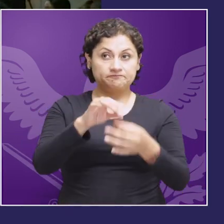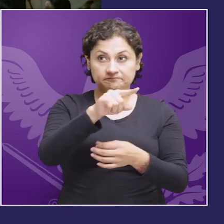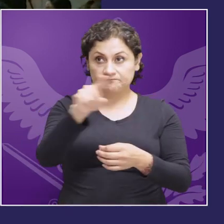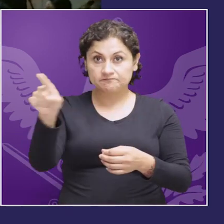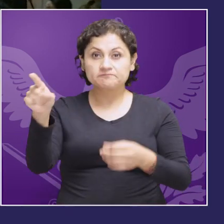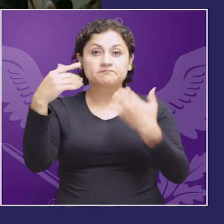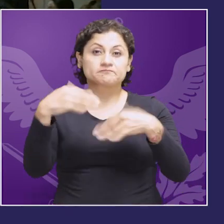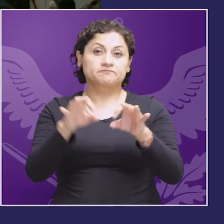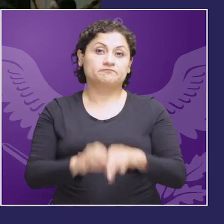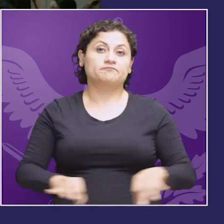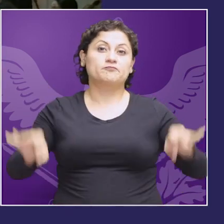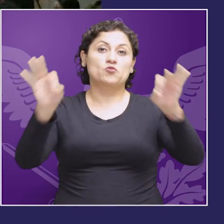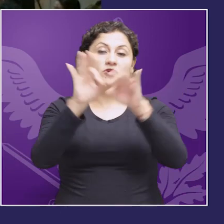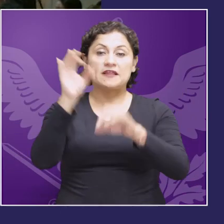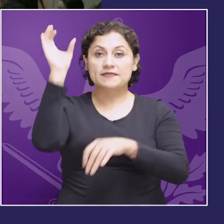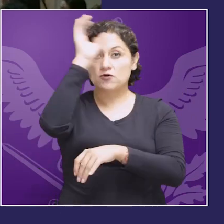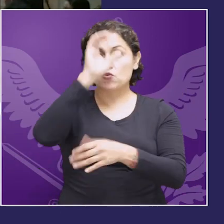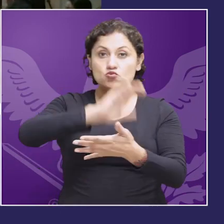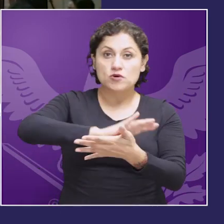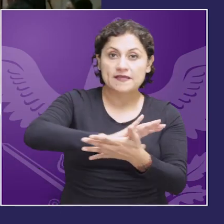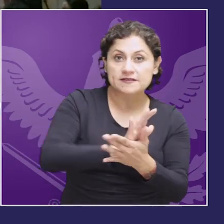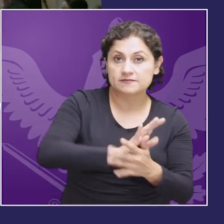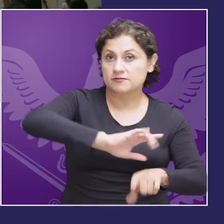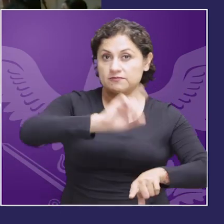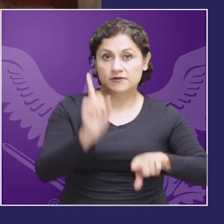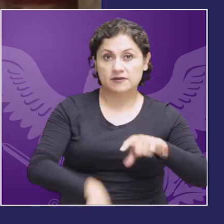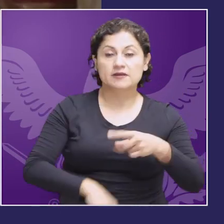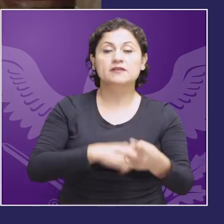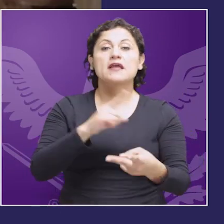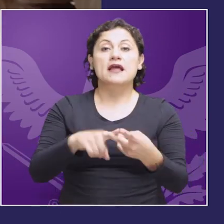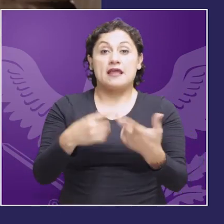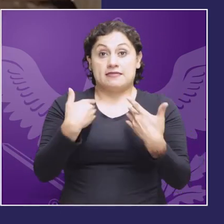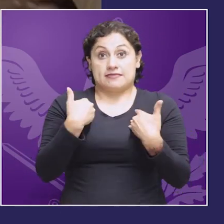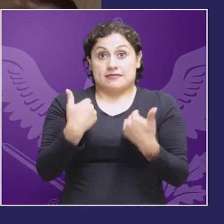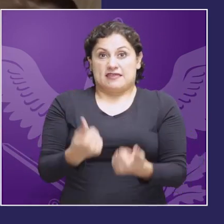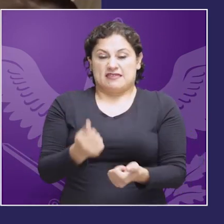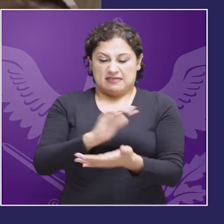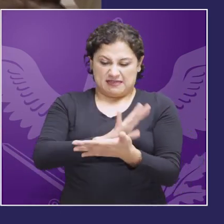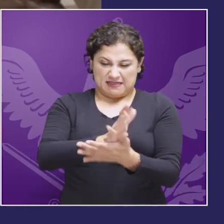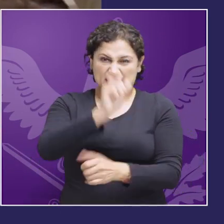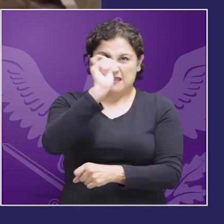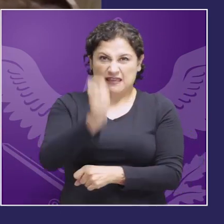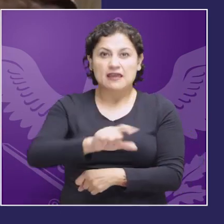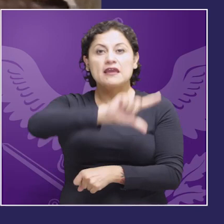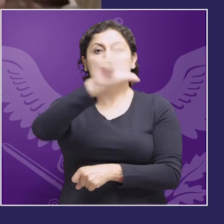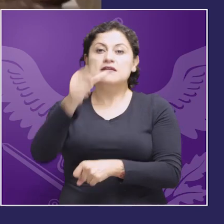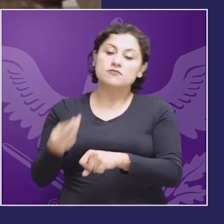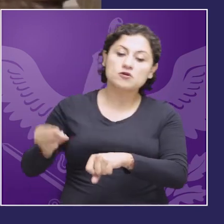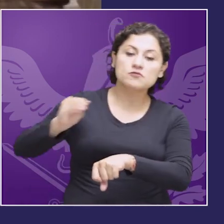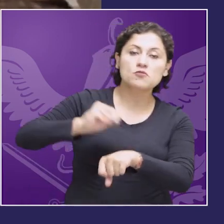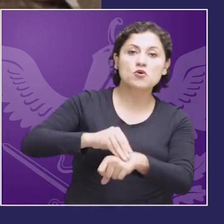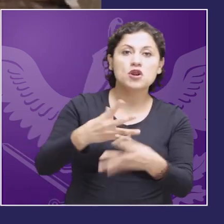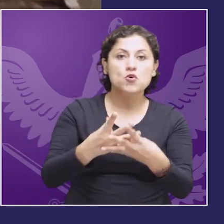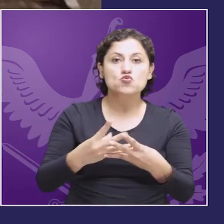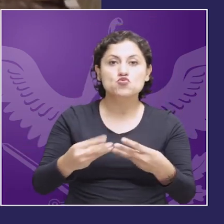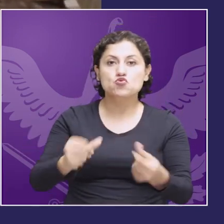de discriminación, de entenderla como una cultura de discriminación y de procurar remedios que tengan esa vocación transformadora, como ya se había